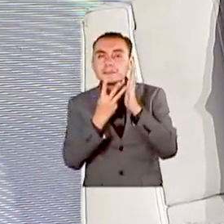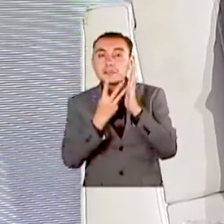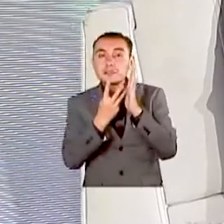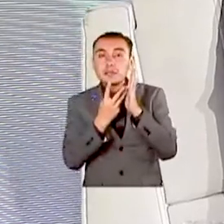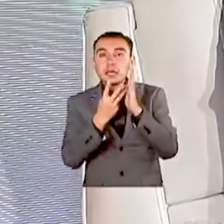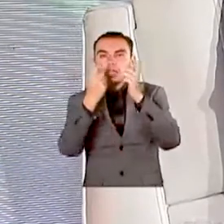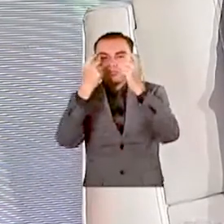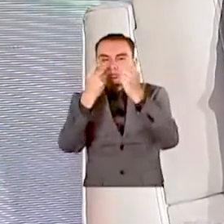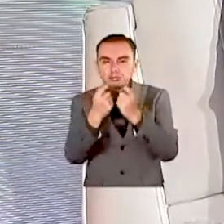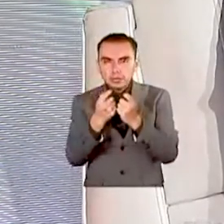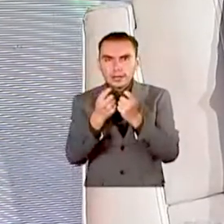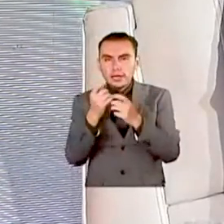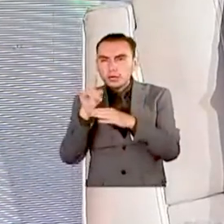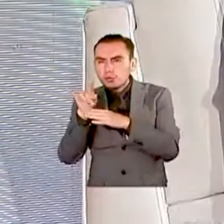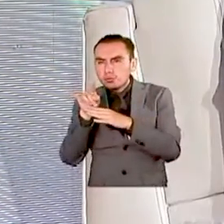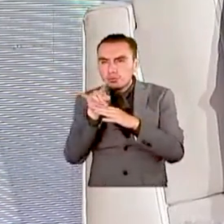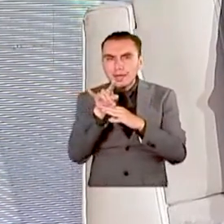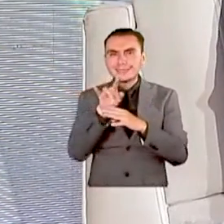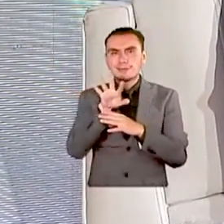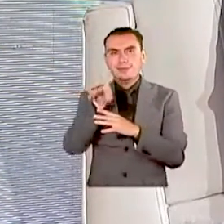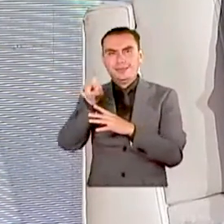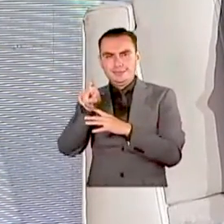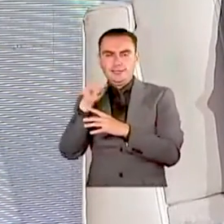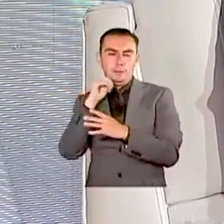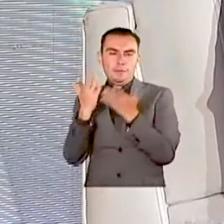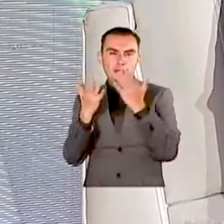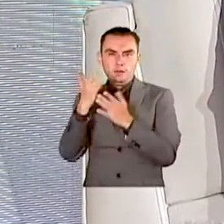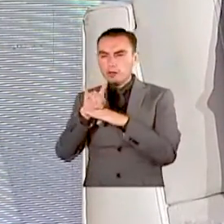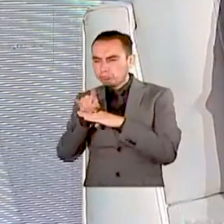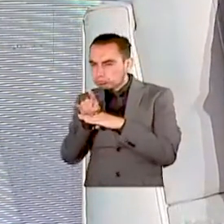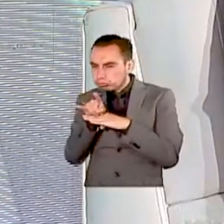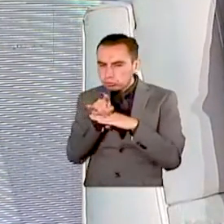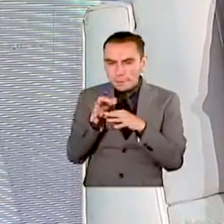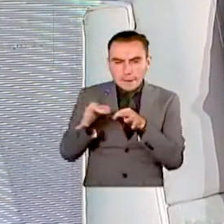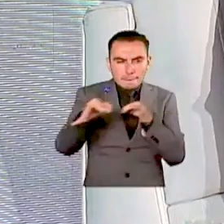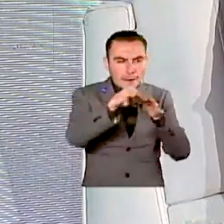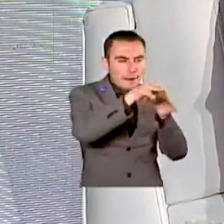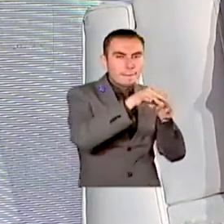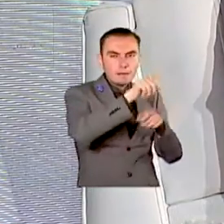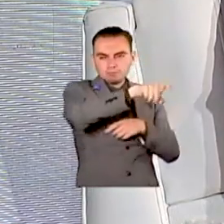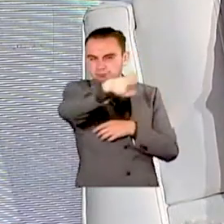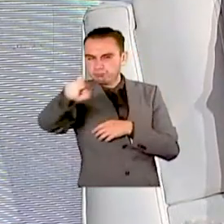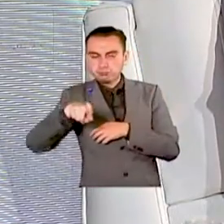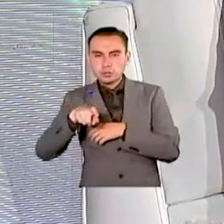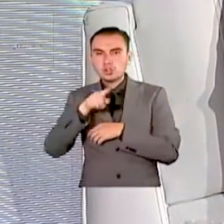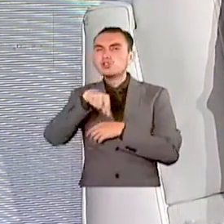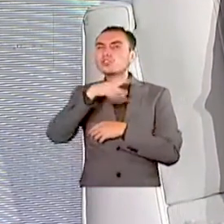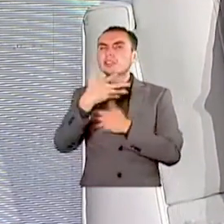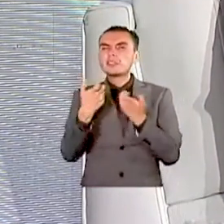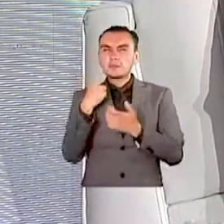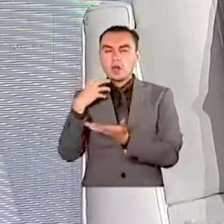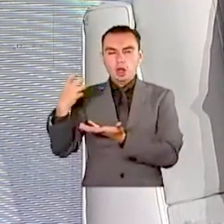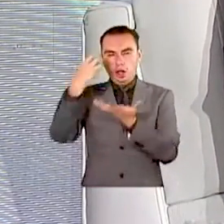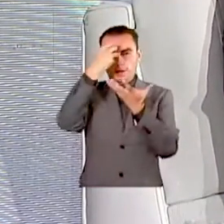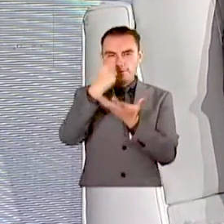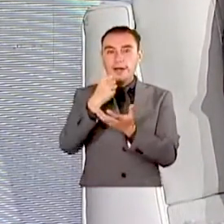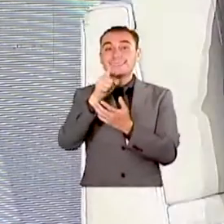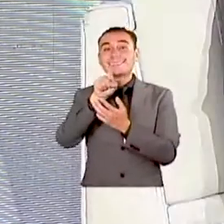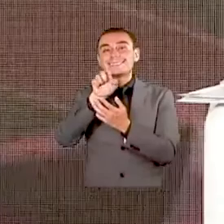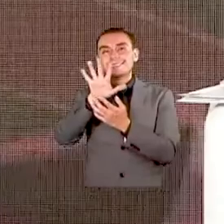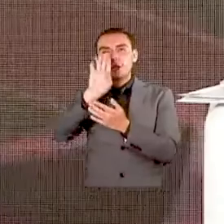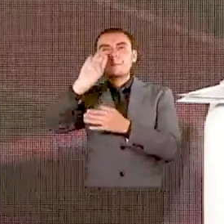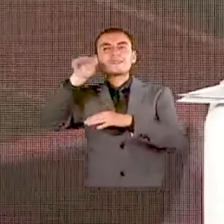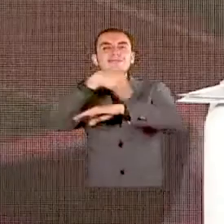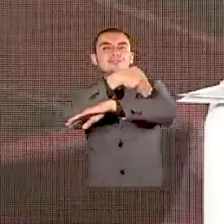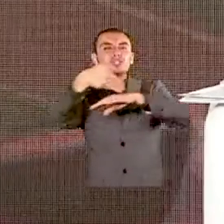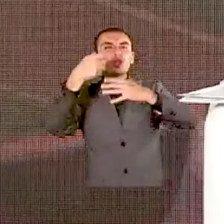56 vigilancias preventivas, en la cual buscábamos proteger más de 65 billones